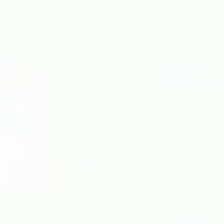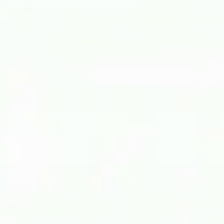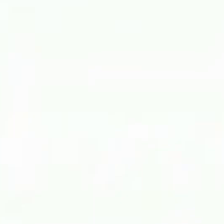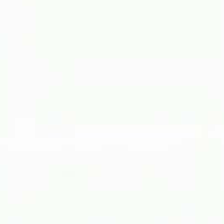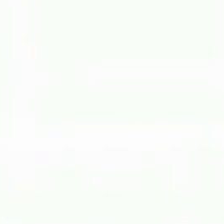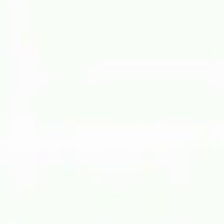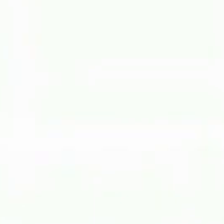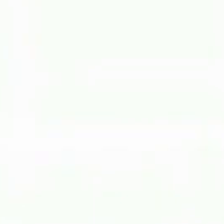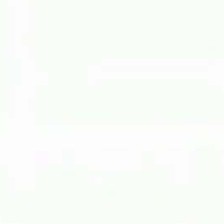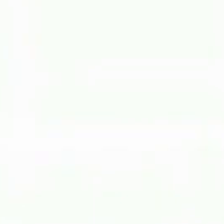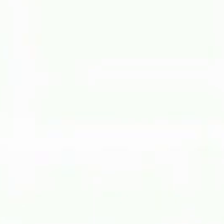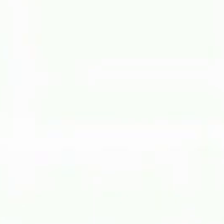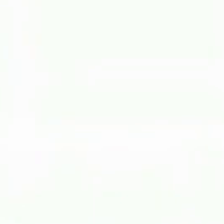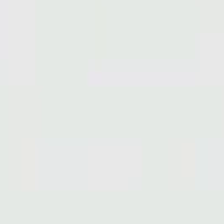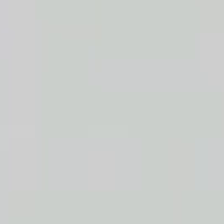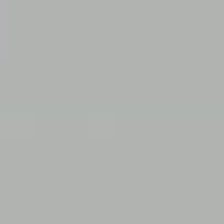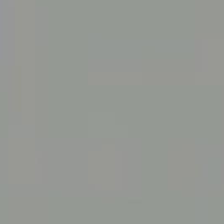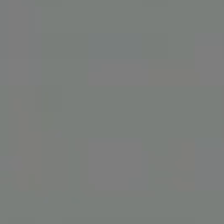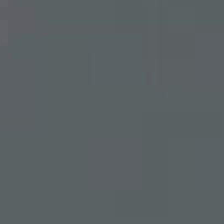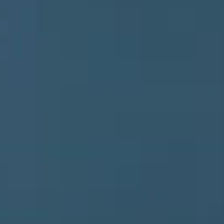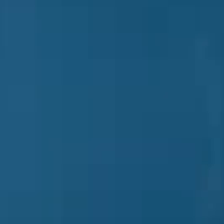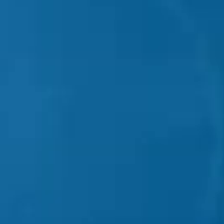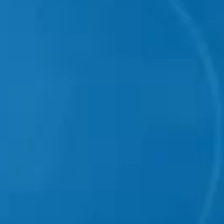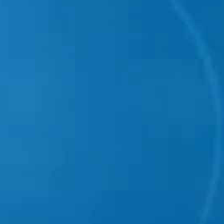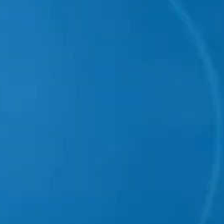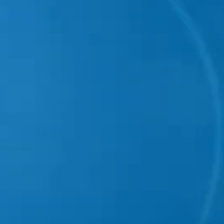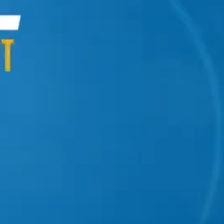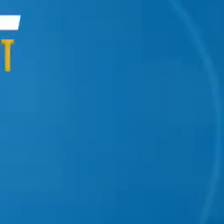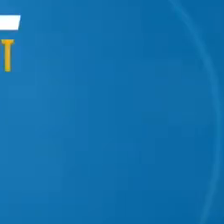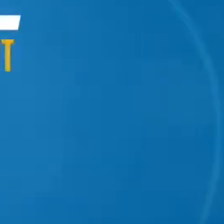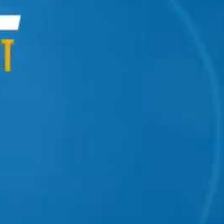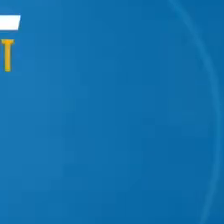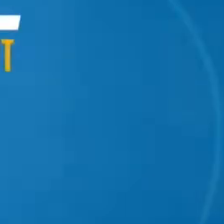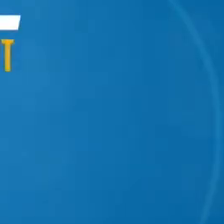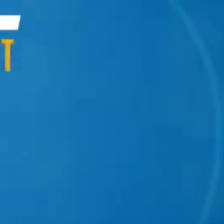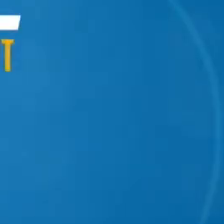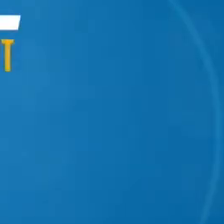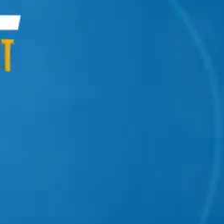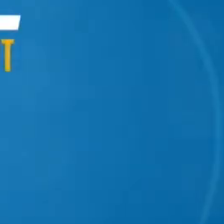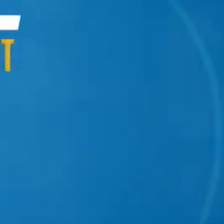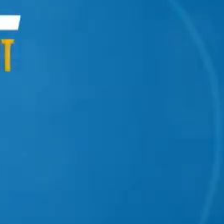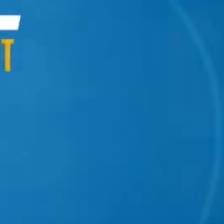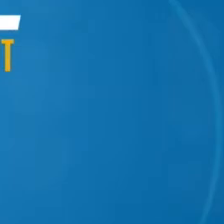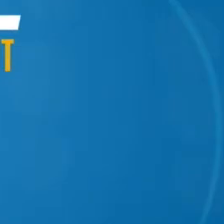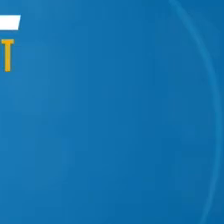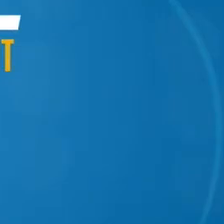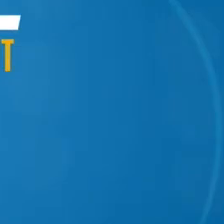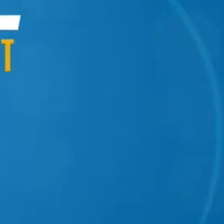Para ti, nace el Club Azul. Ven.